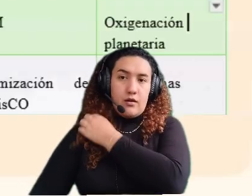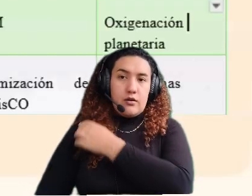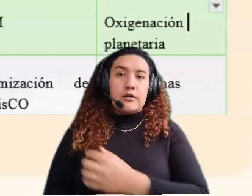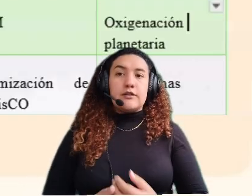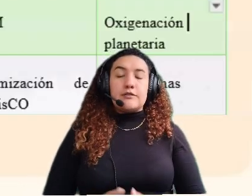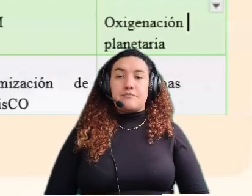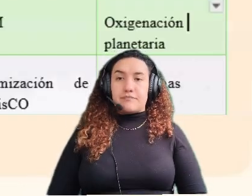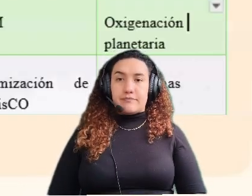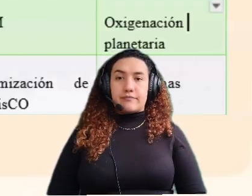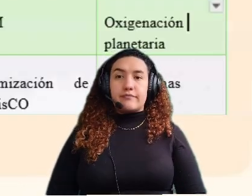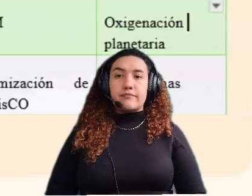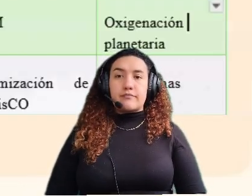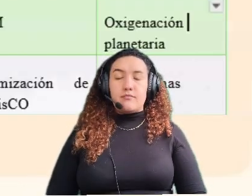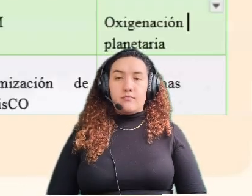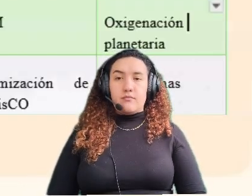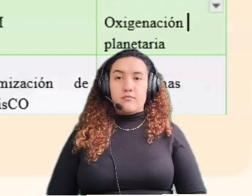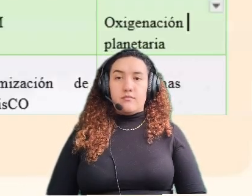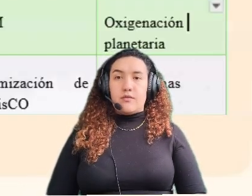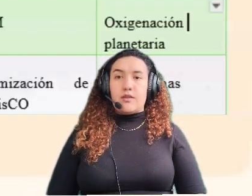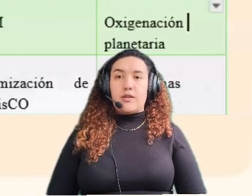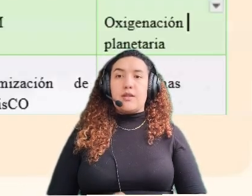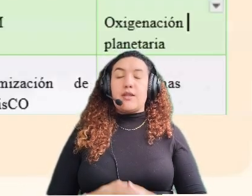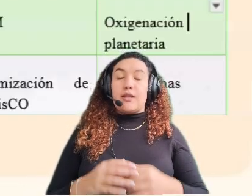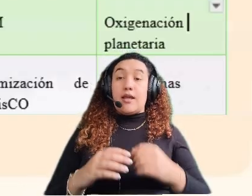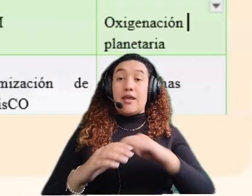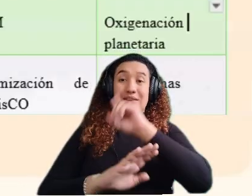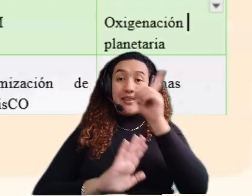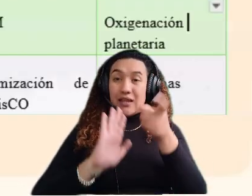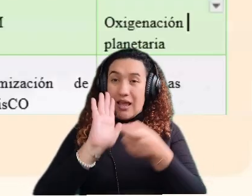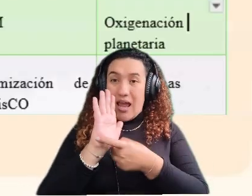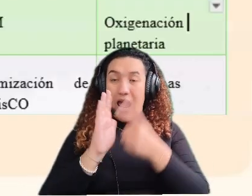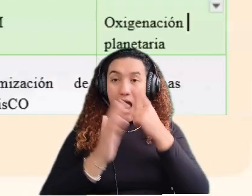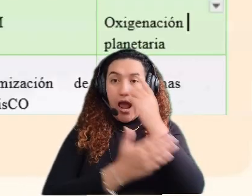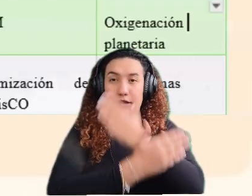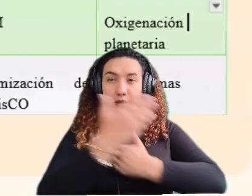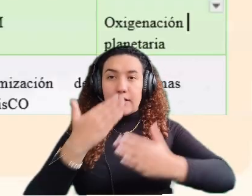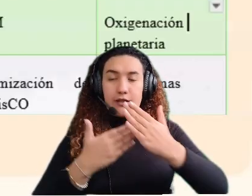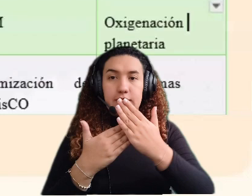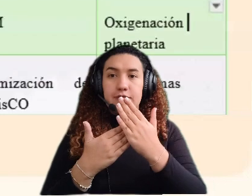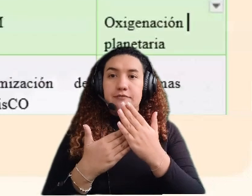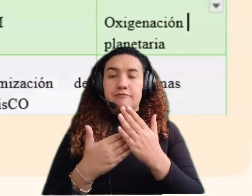Eh, Como integración final del análisis,